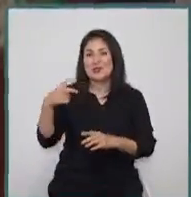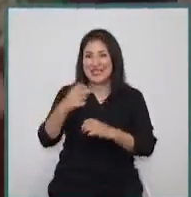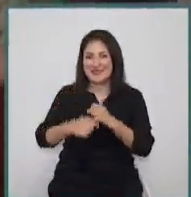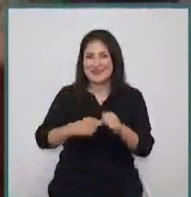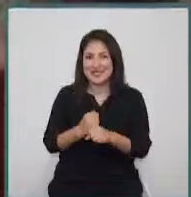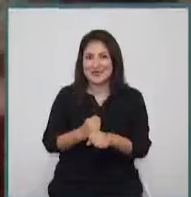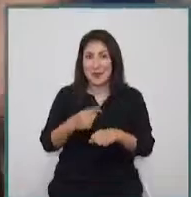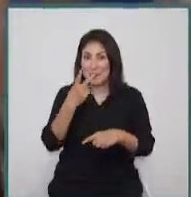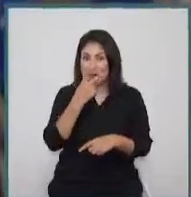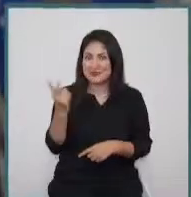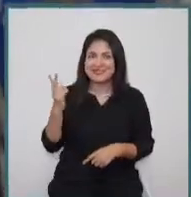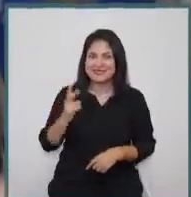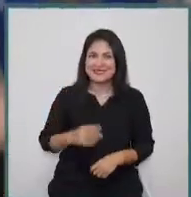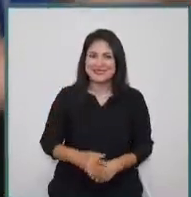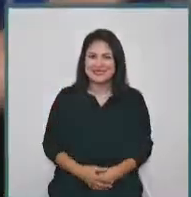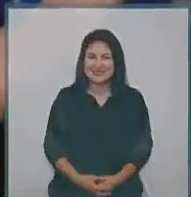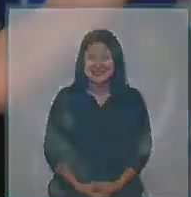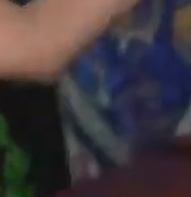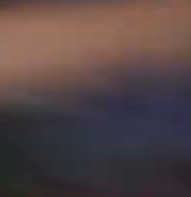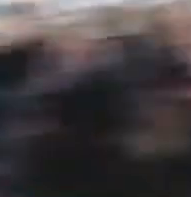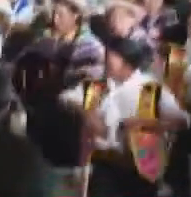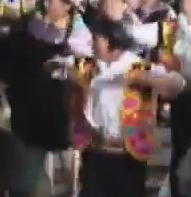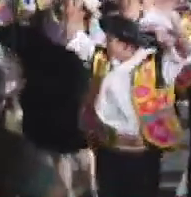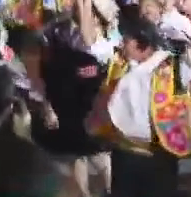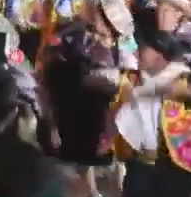especial Bicentenario. Y aquí estamos.